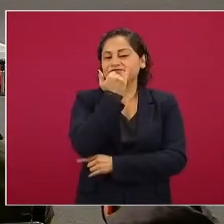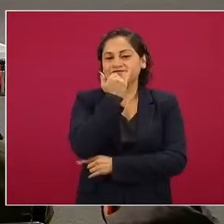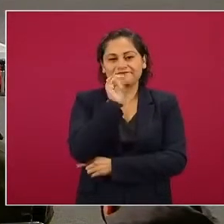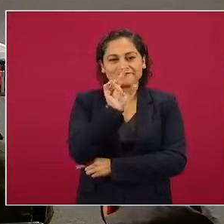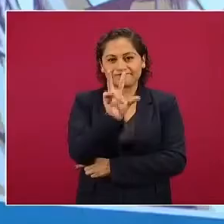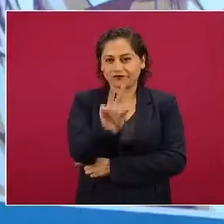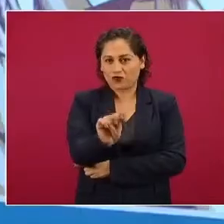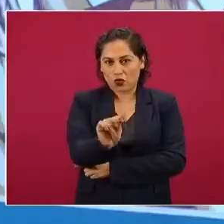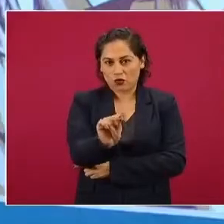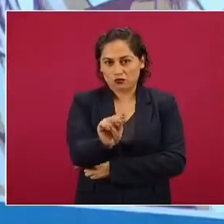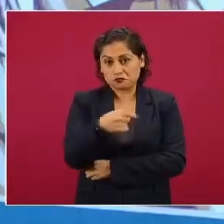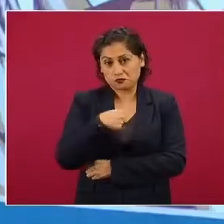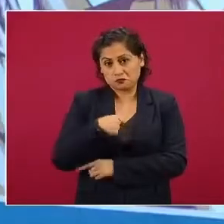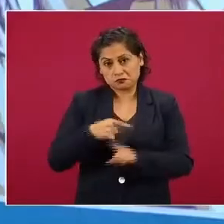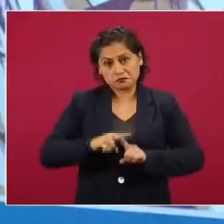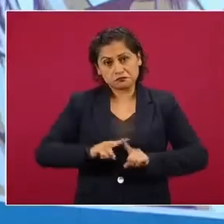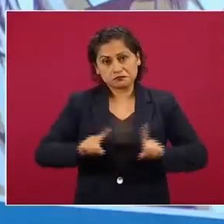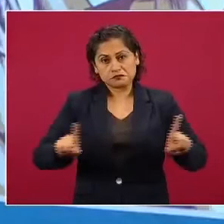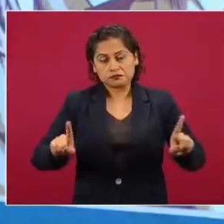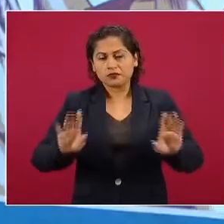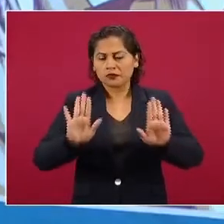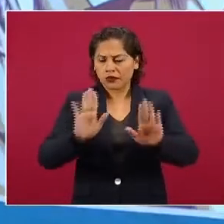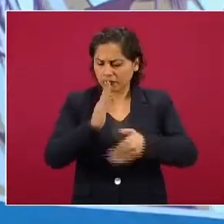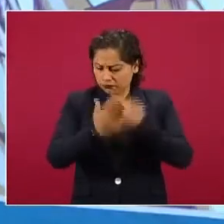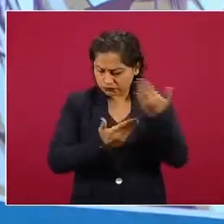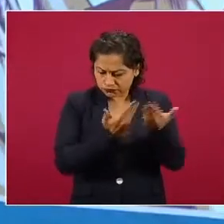Somos distintos, o sea, con todo respeto.